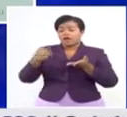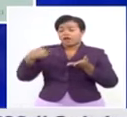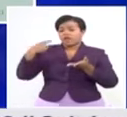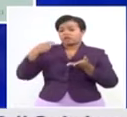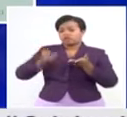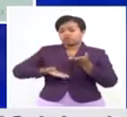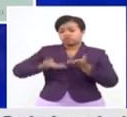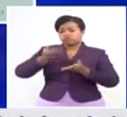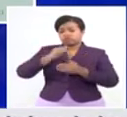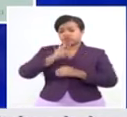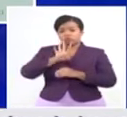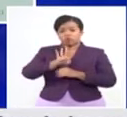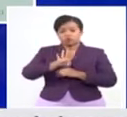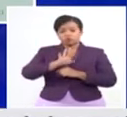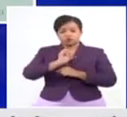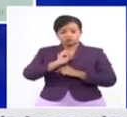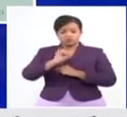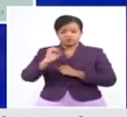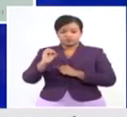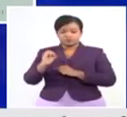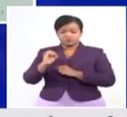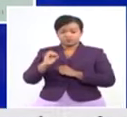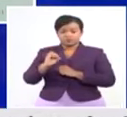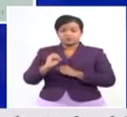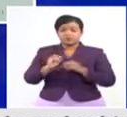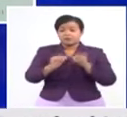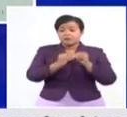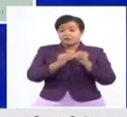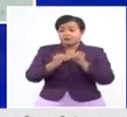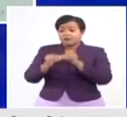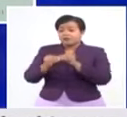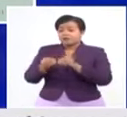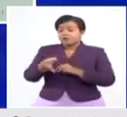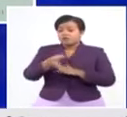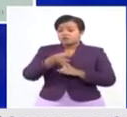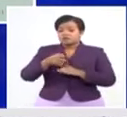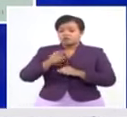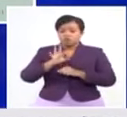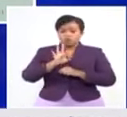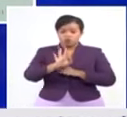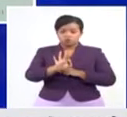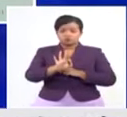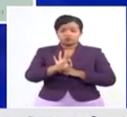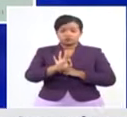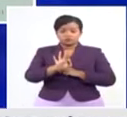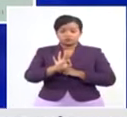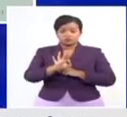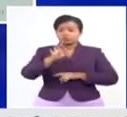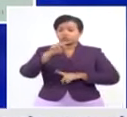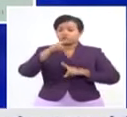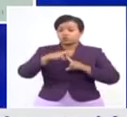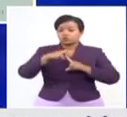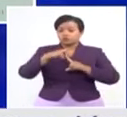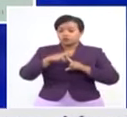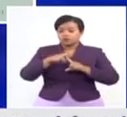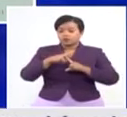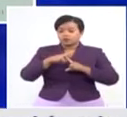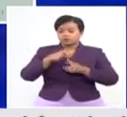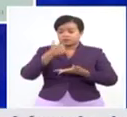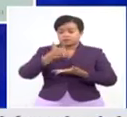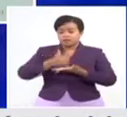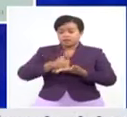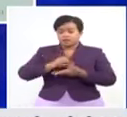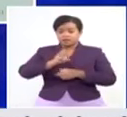con la jornada de ayer y con una transmisión en sus 8 municipios. Las Tunas con 313